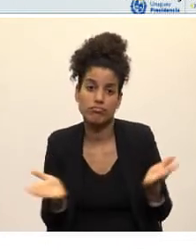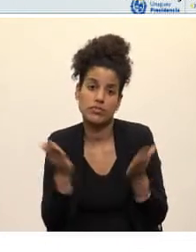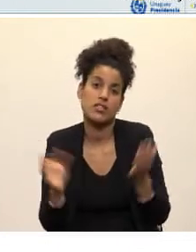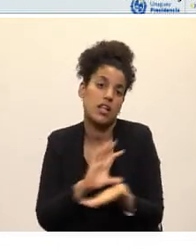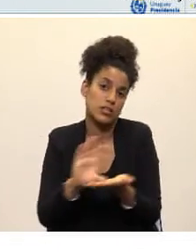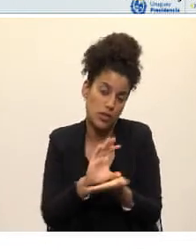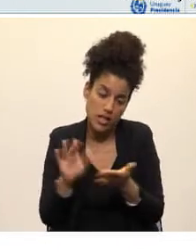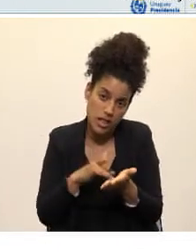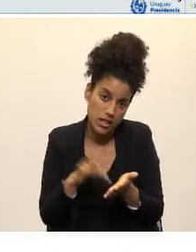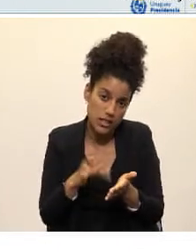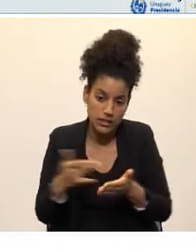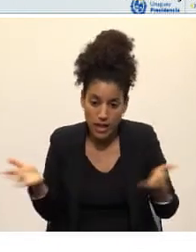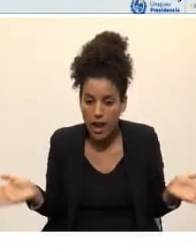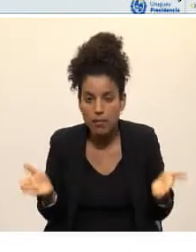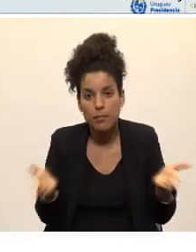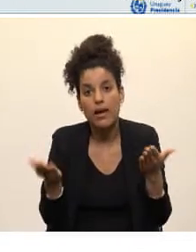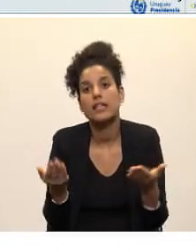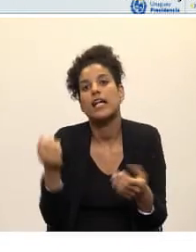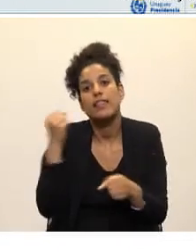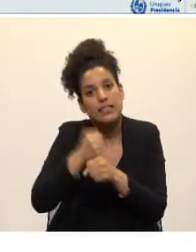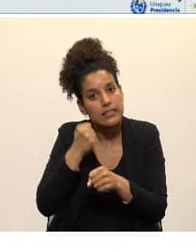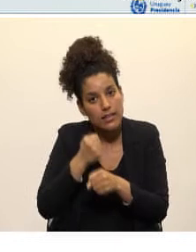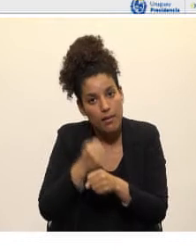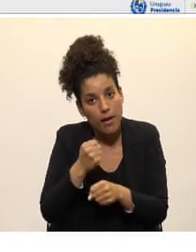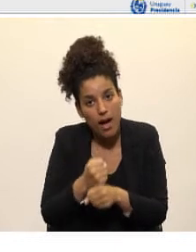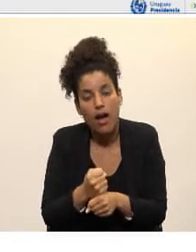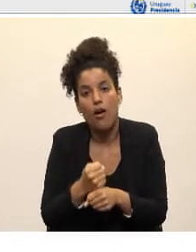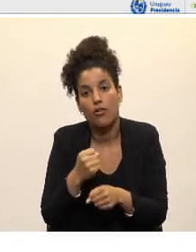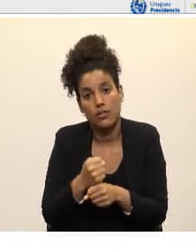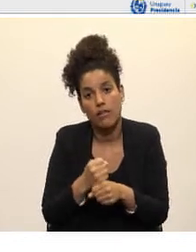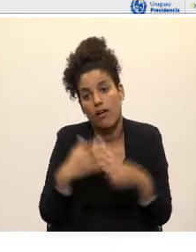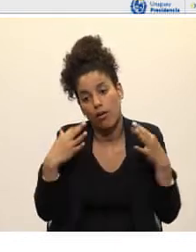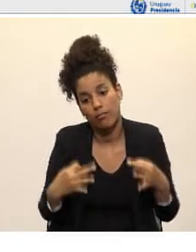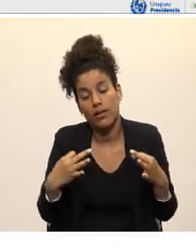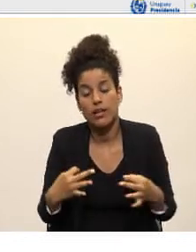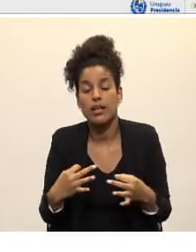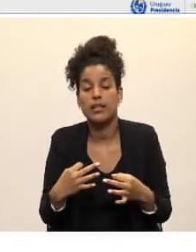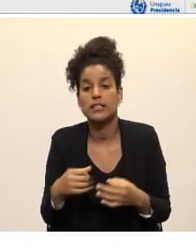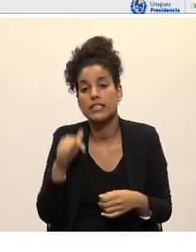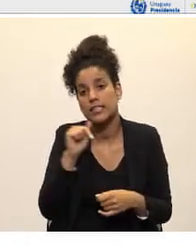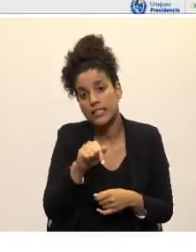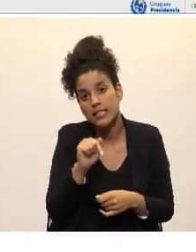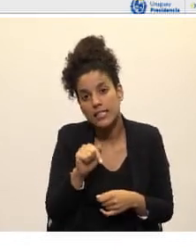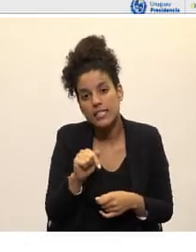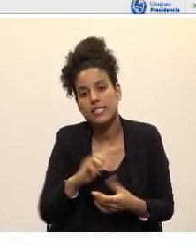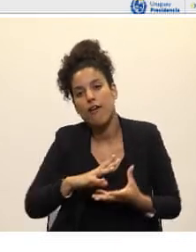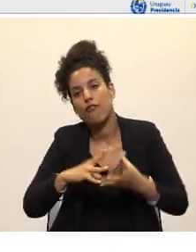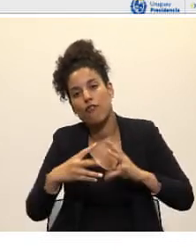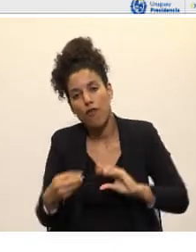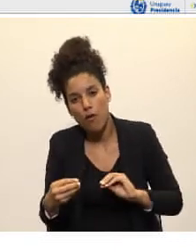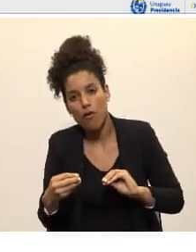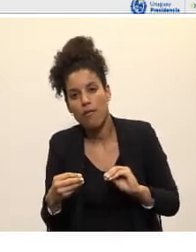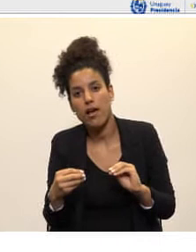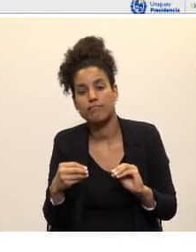ciudadanía digital, de la empleabilidad y del trabajo digno, es decir, desde ese lugar vinculado con